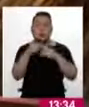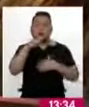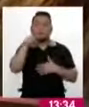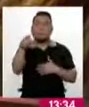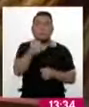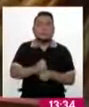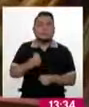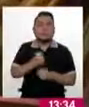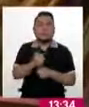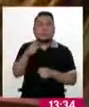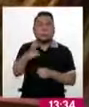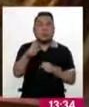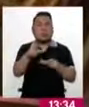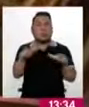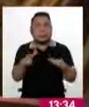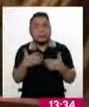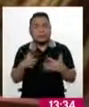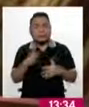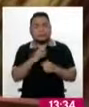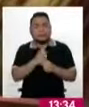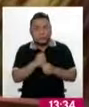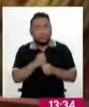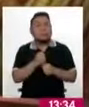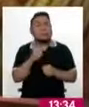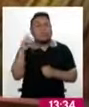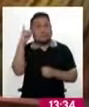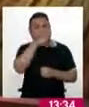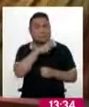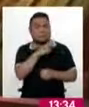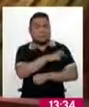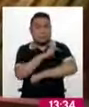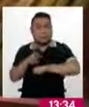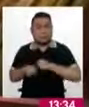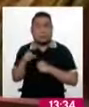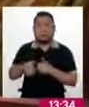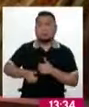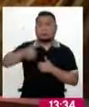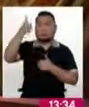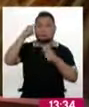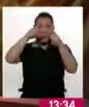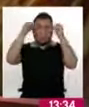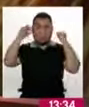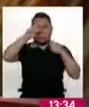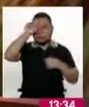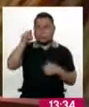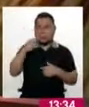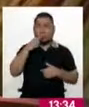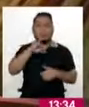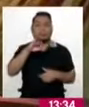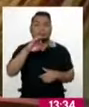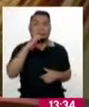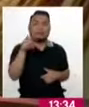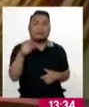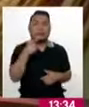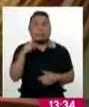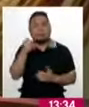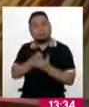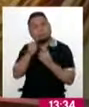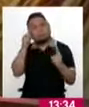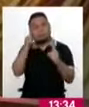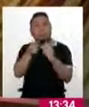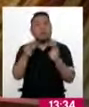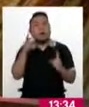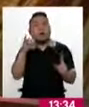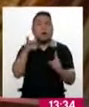que trabajan en esta sacrificada profesión para la decana del colegio de enfermeros del Perú Josefa Vázquez Uno de los retos es conseguir